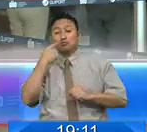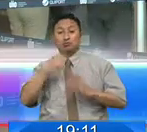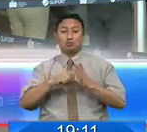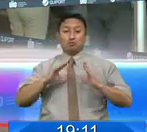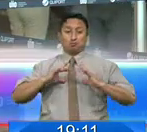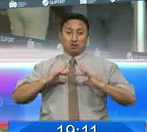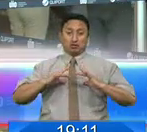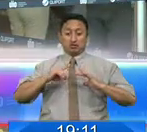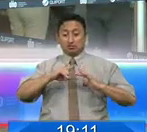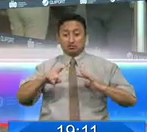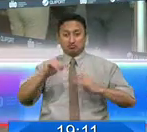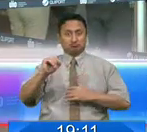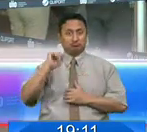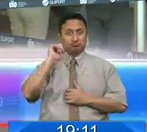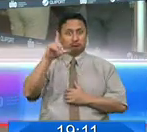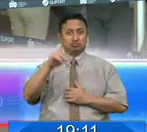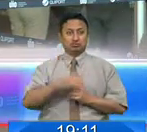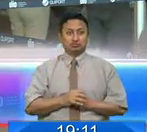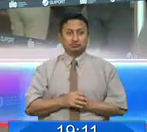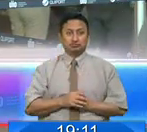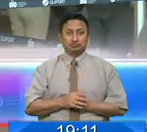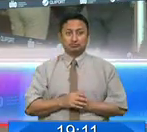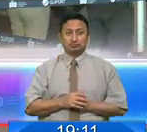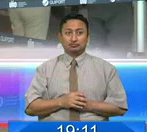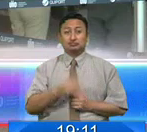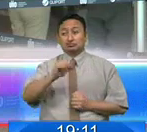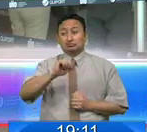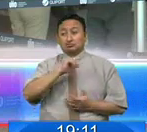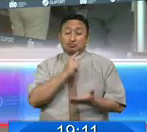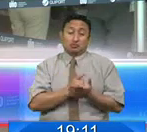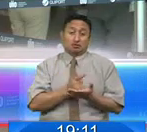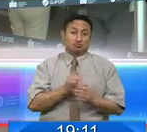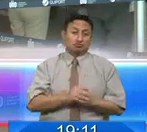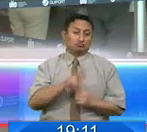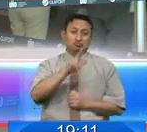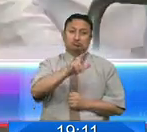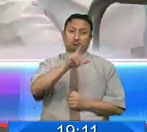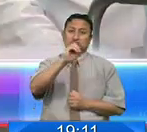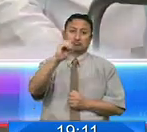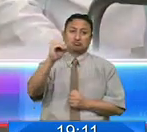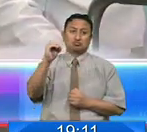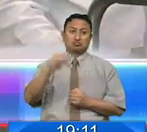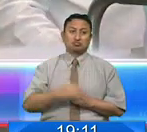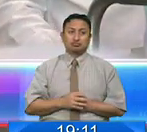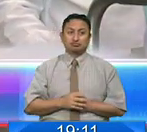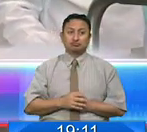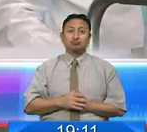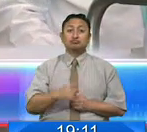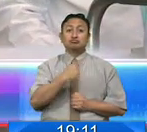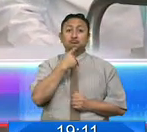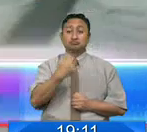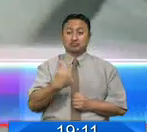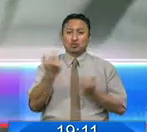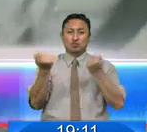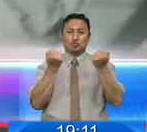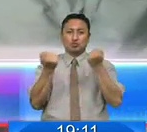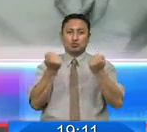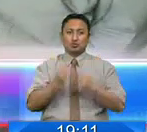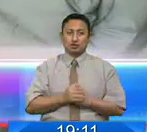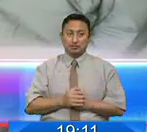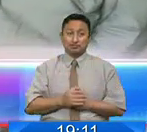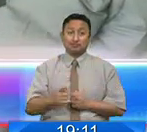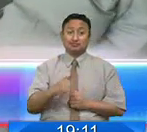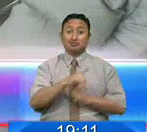ciertas situaciones de última hora podrían llegar a costar y asegura que regular las tarifas aéreas sería